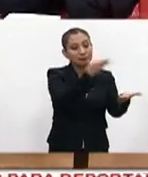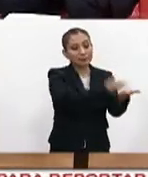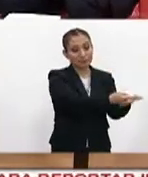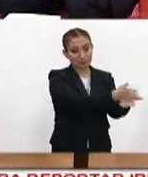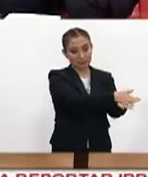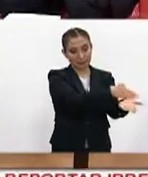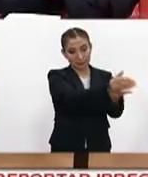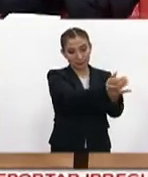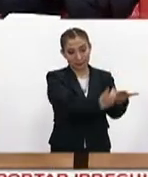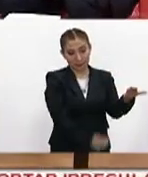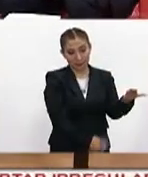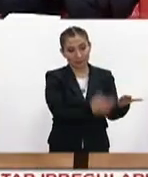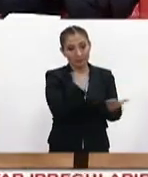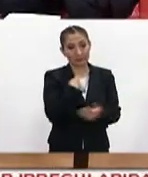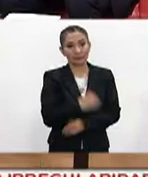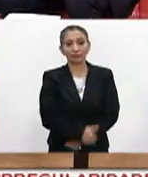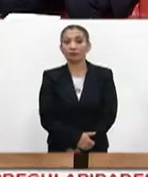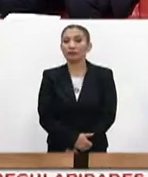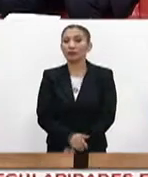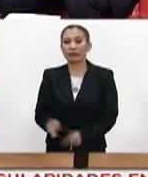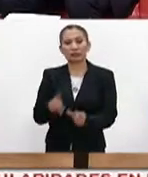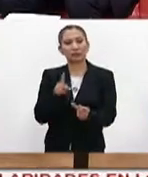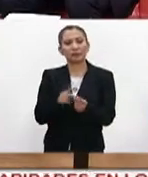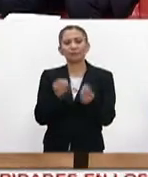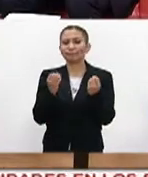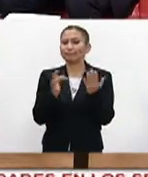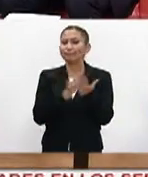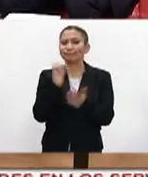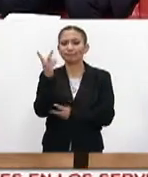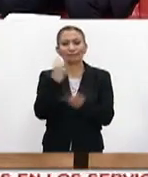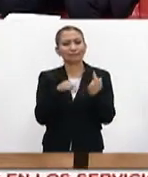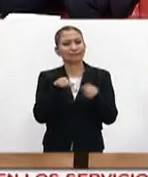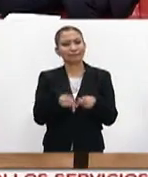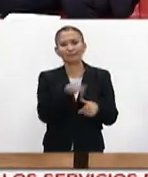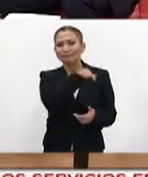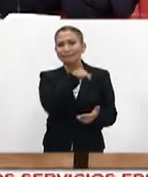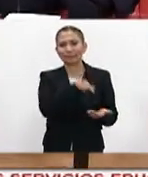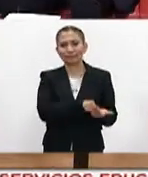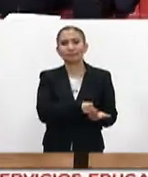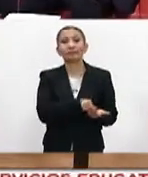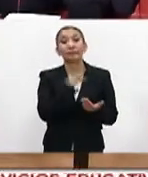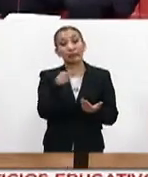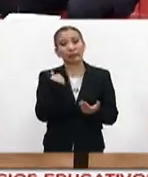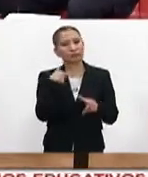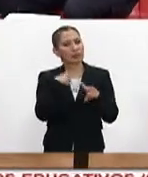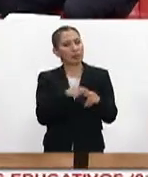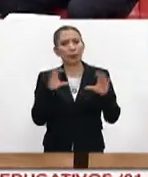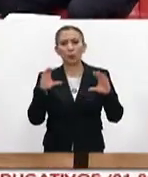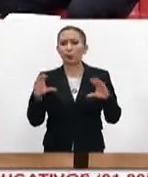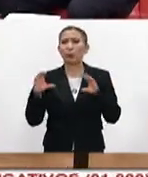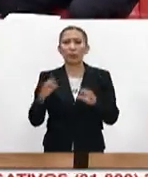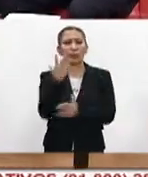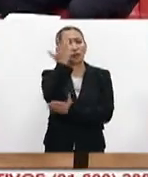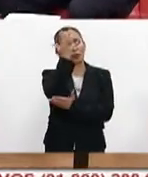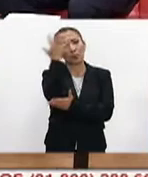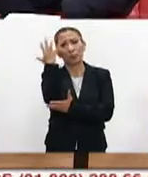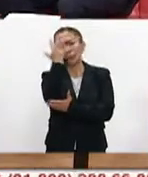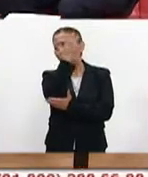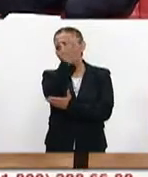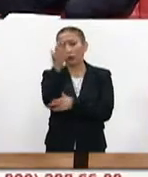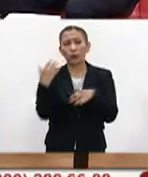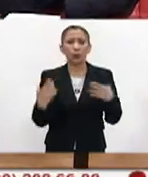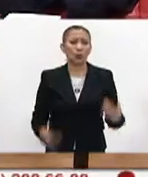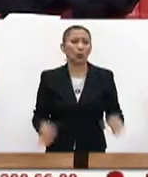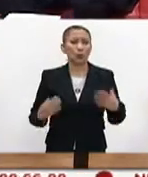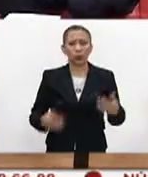entrega y la recepción nuestra. Perfecto, ingeniero. Pues muchísimas gracias por estar con nosotros y pues sigamos cuidando el bosque, algo